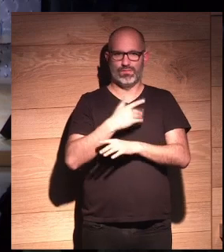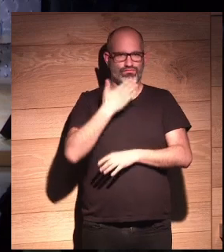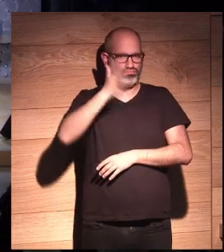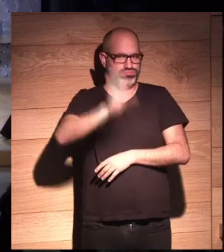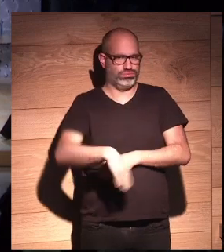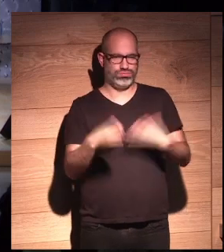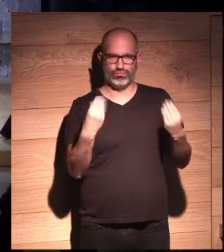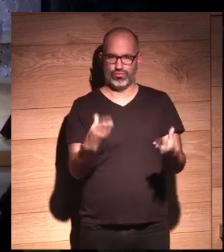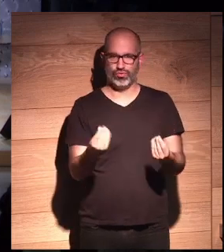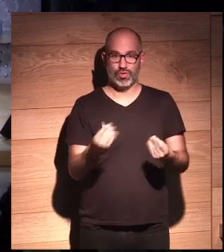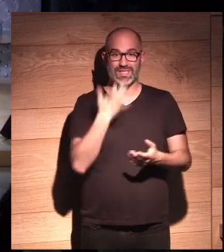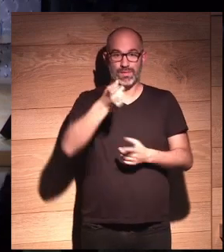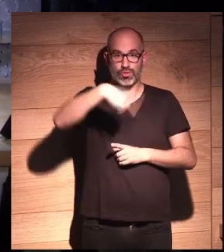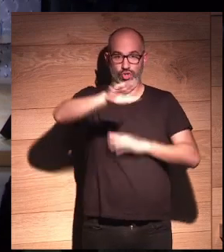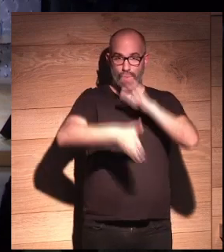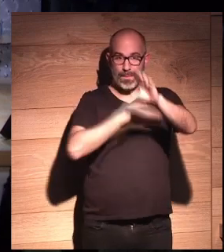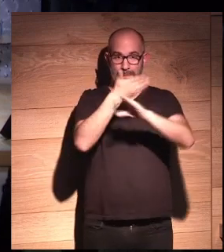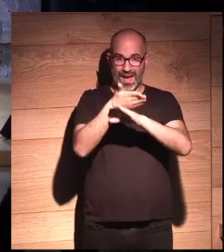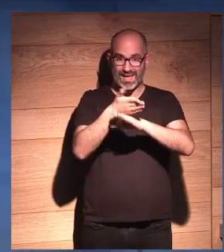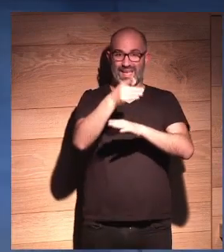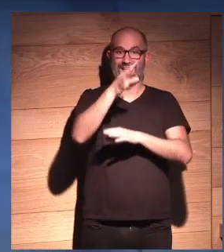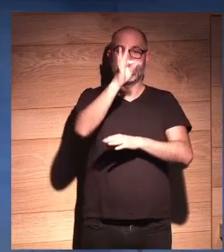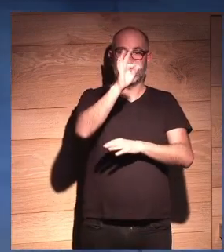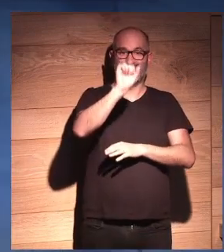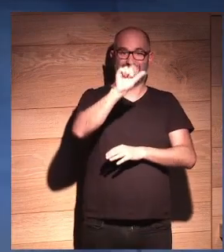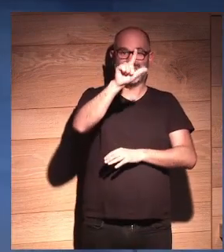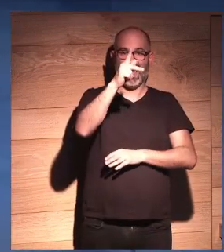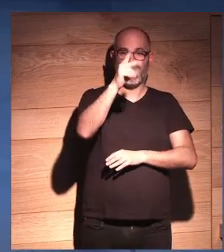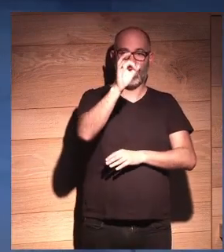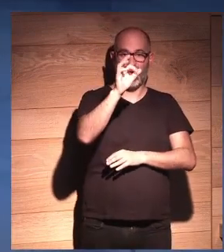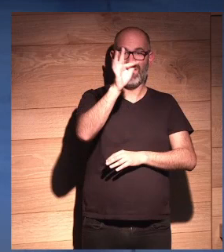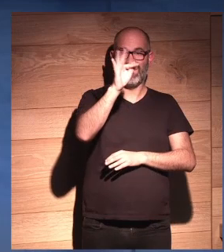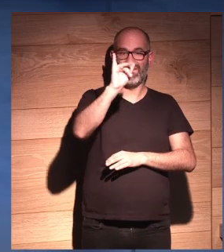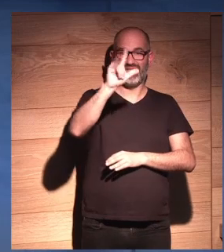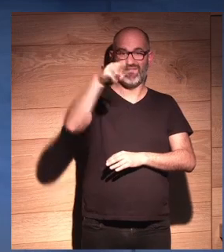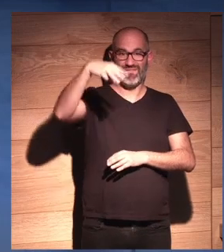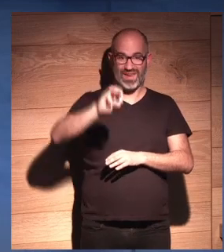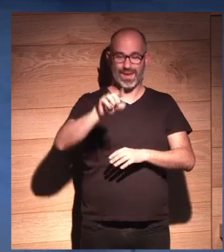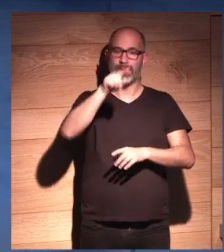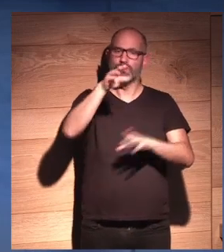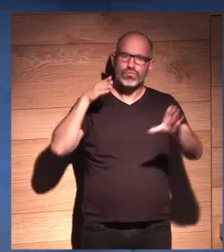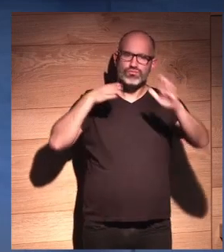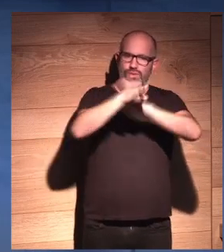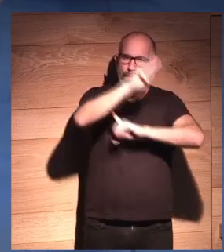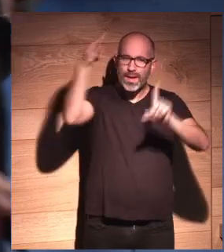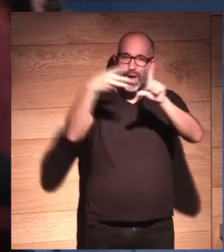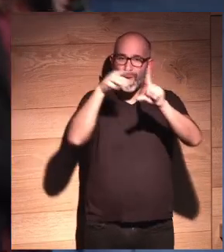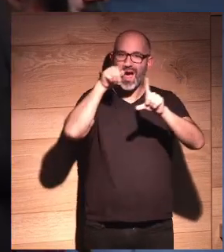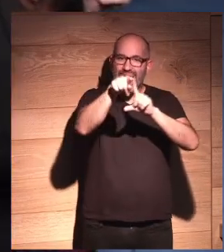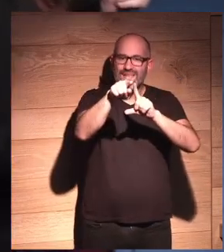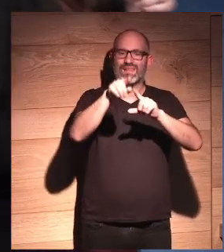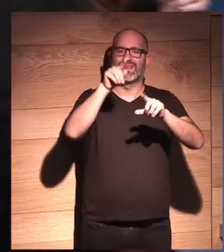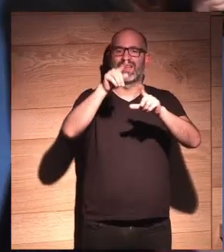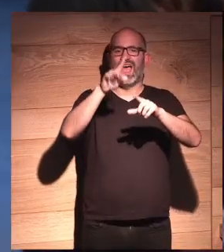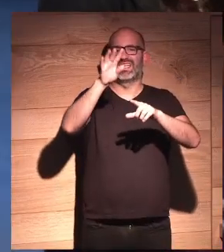Y entonces, si vosotros vais a la página web de Talco Films, podéis entrar en el chat de Telegram, cualquiera puede entrar, y así colaboramos y